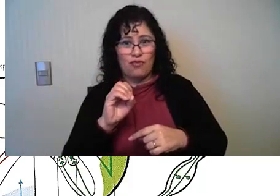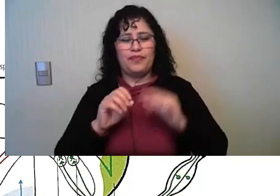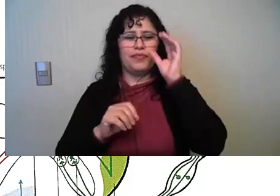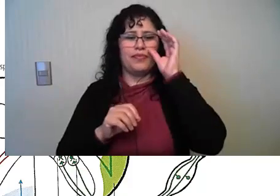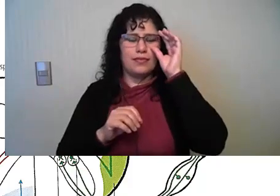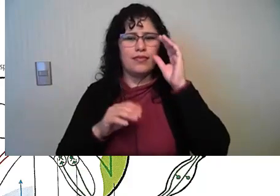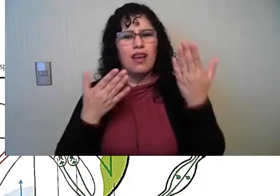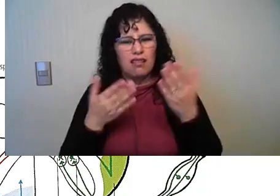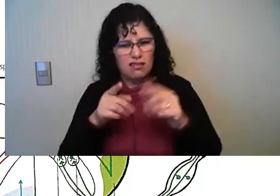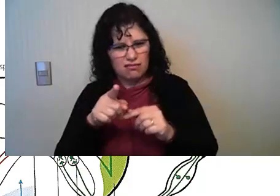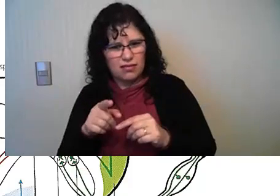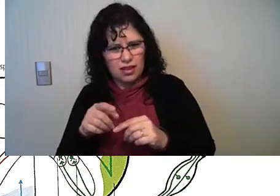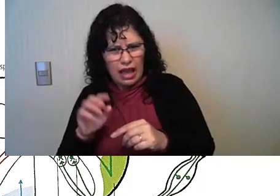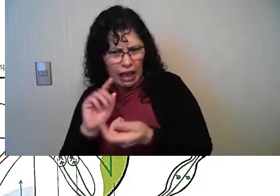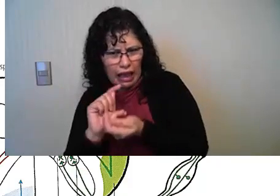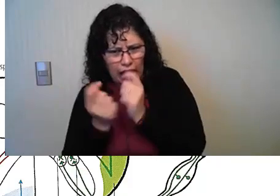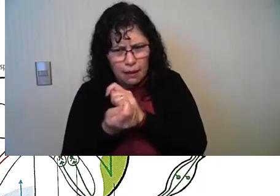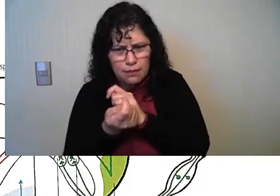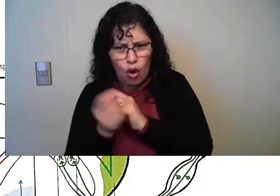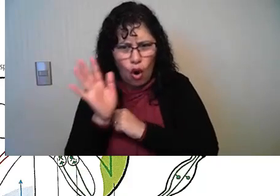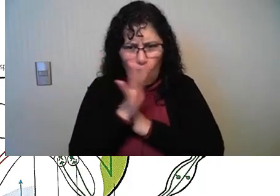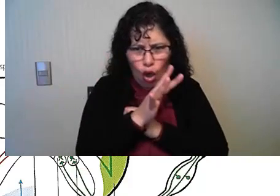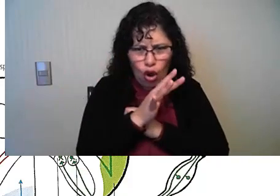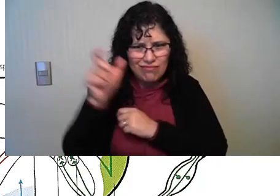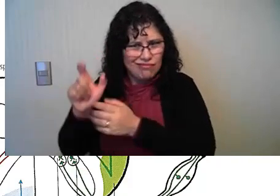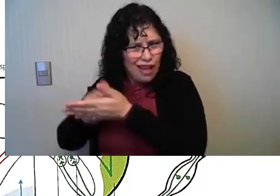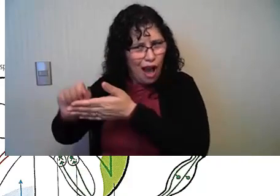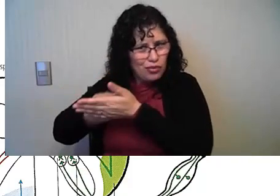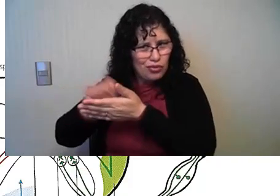autor cambia de color, lo dibujan en color celeste,